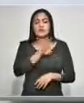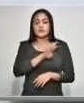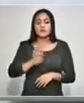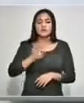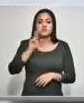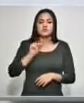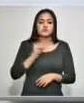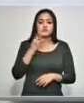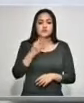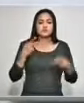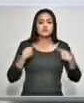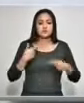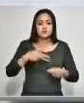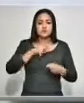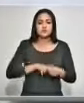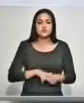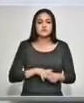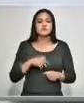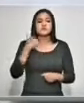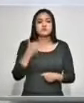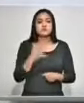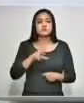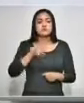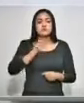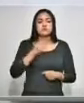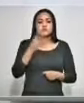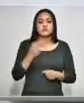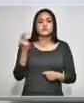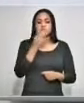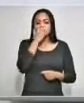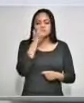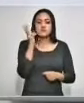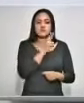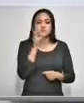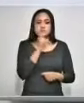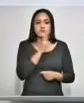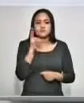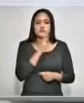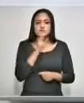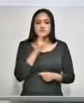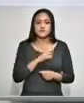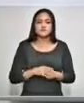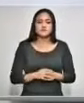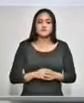400 83 pacientes hospitalizados 84 de ellos requieren de ventilación mecánica asistida están